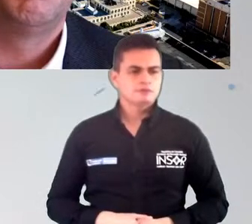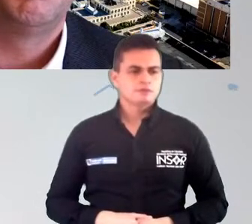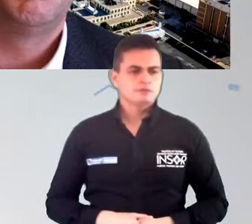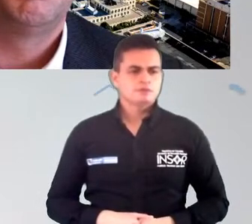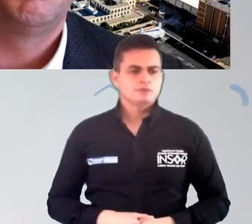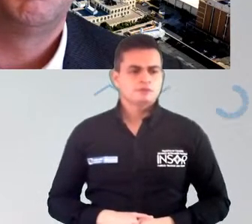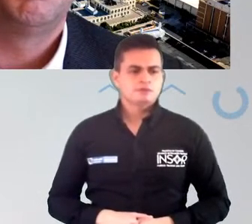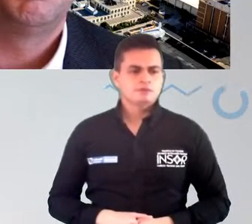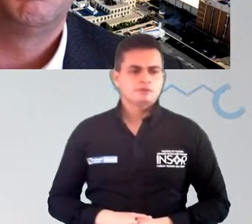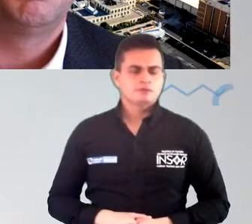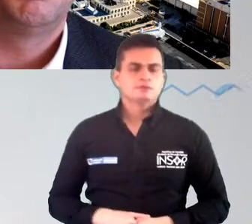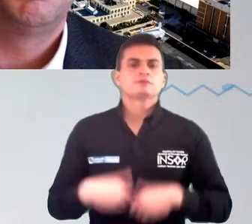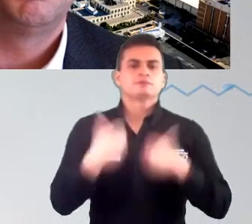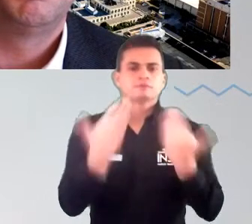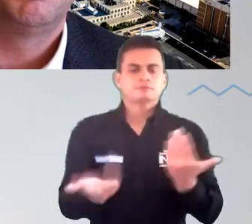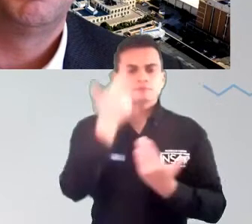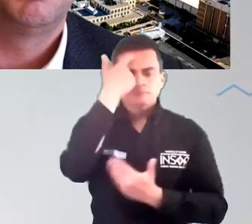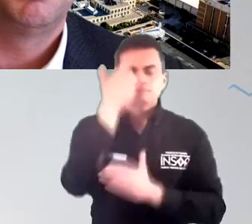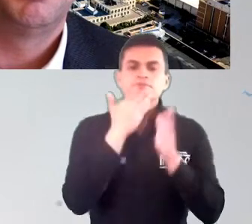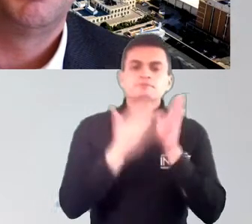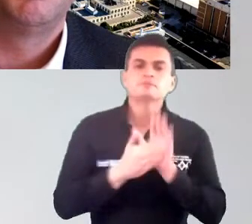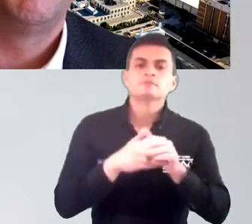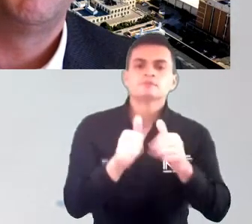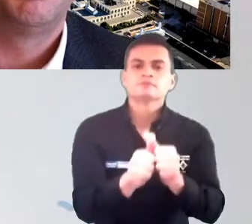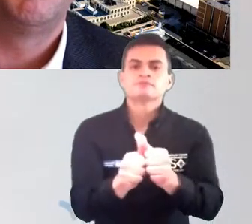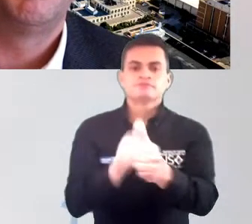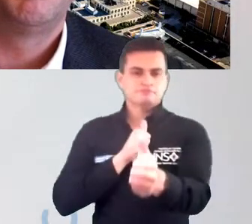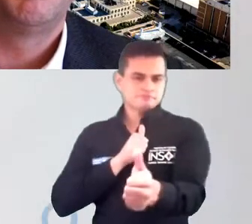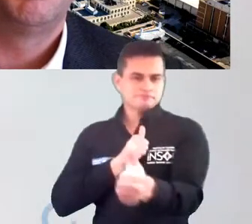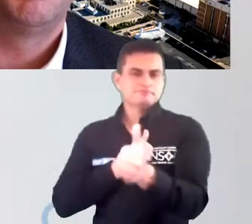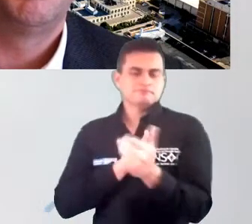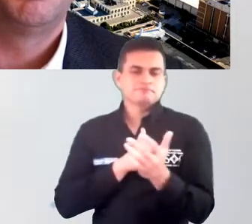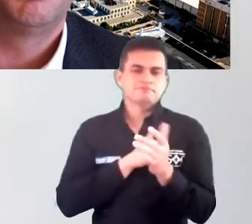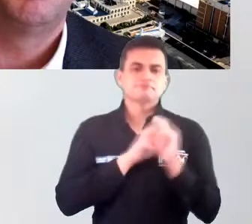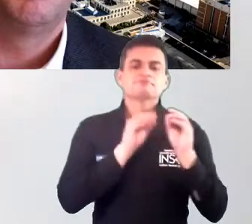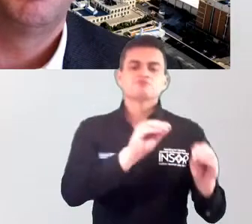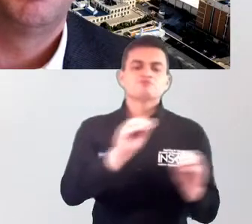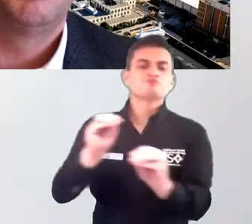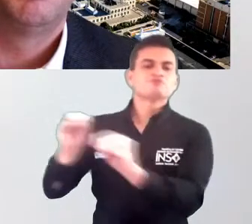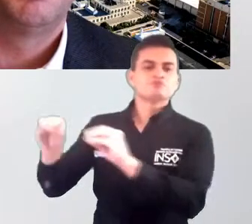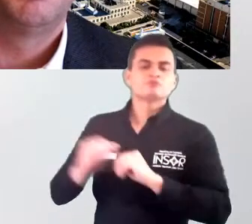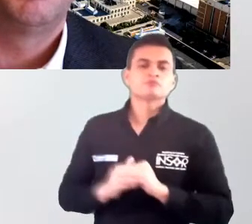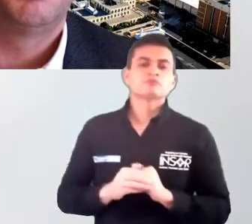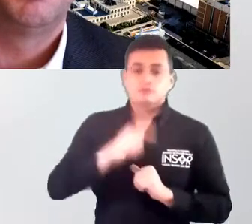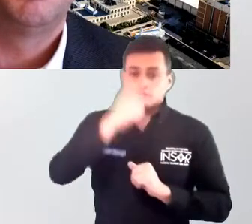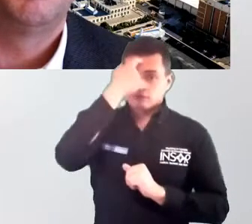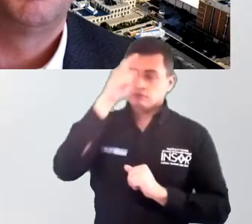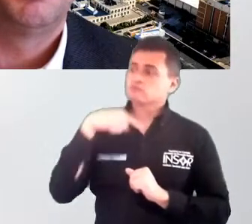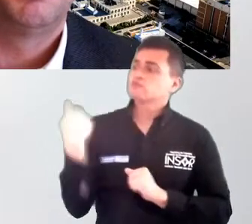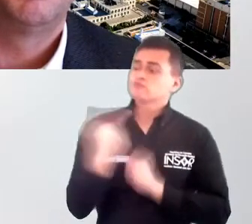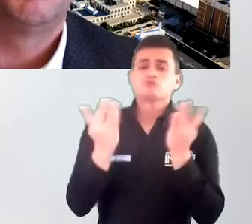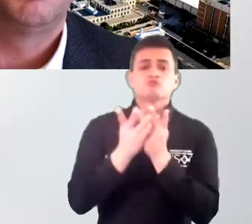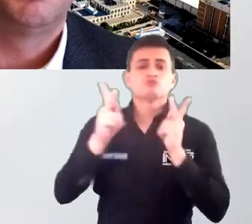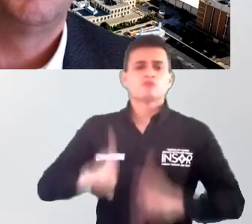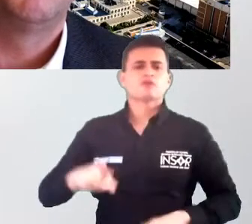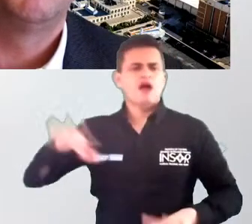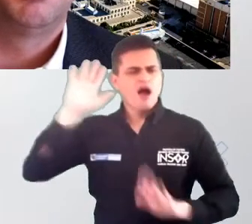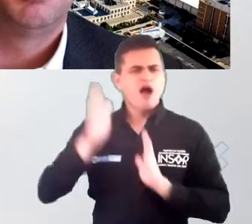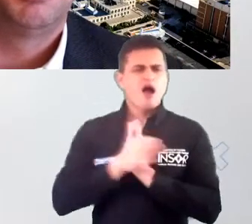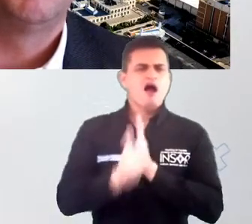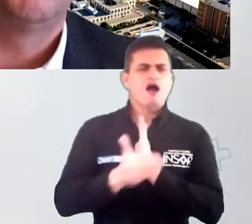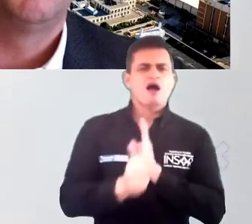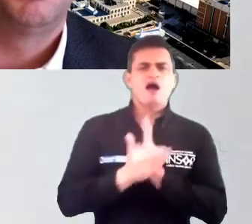remota, mire lo que nos pasa. Muchos pensaron que los estudiantes eran nativos digitales y resulta que los